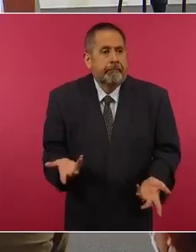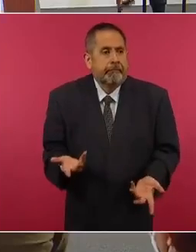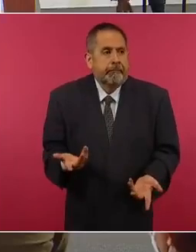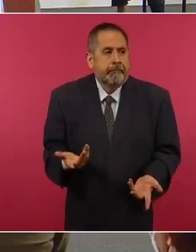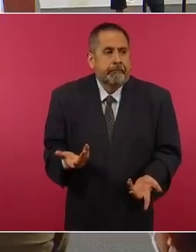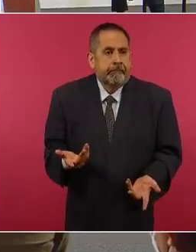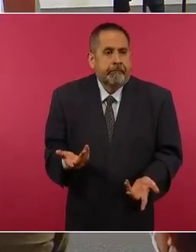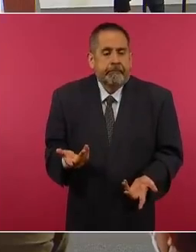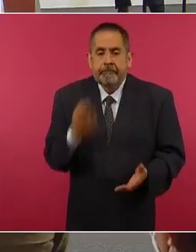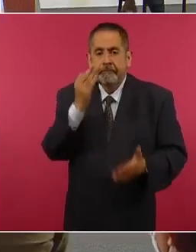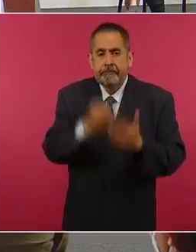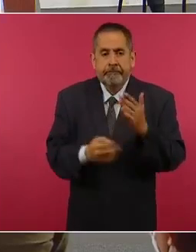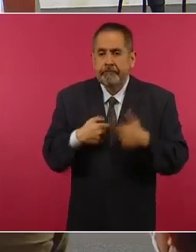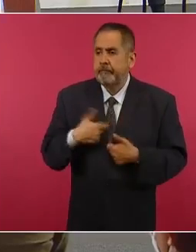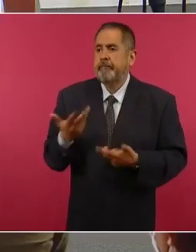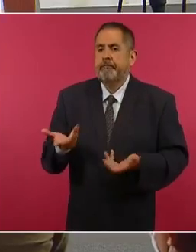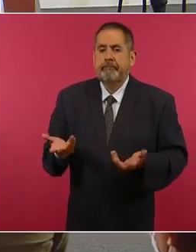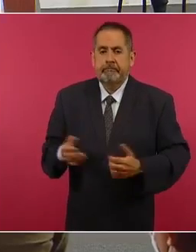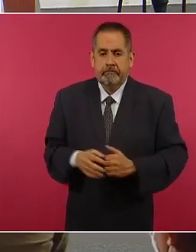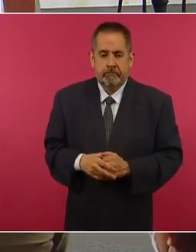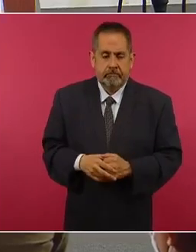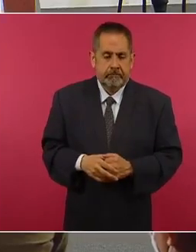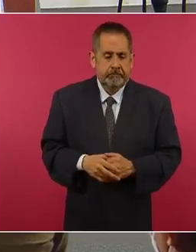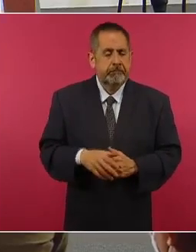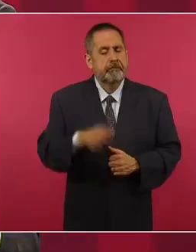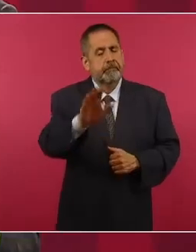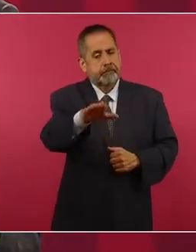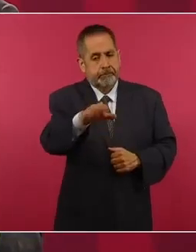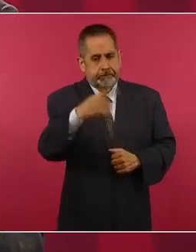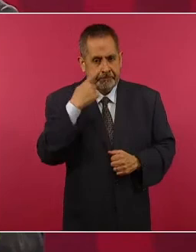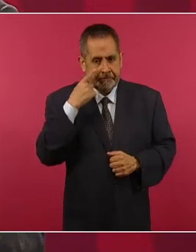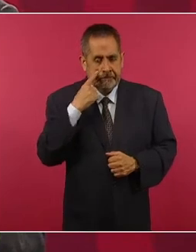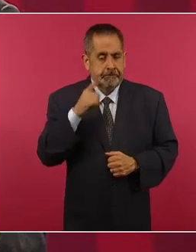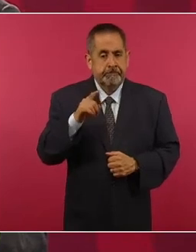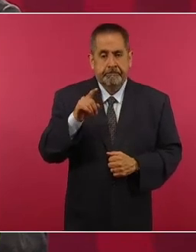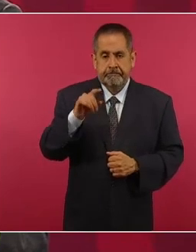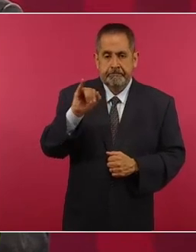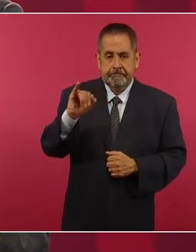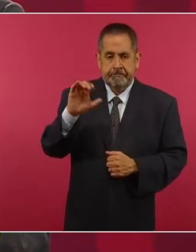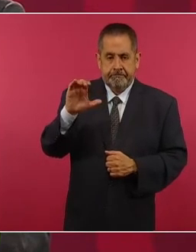después. Sí, entonces, en el caso de ICA,